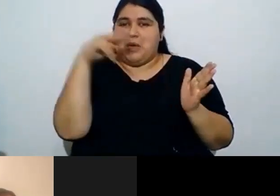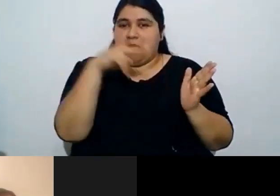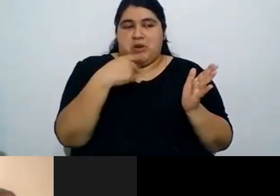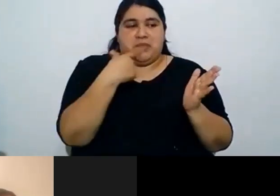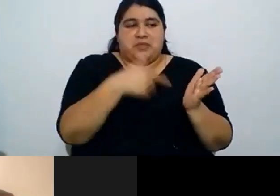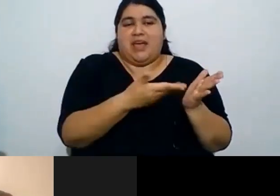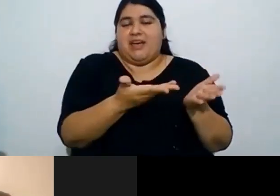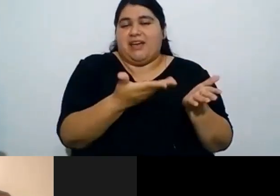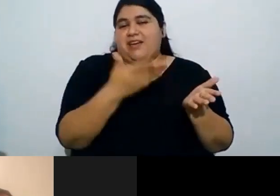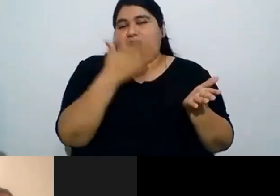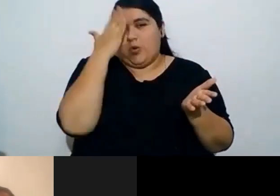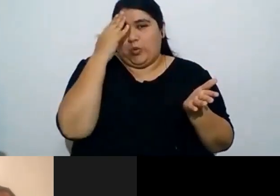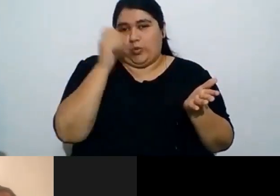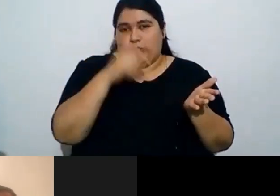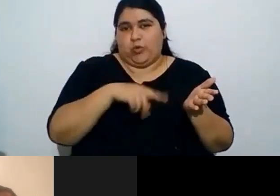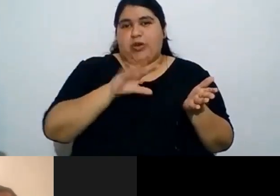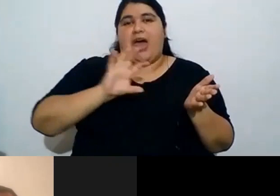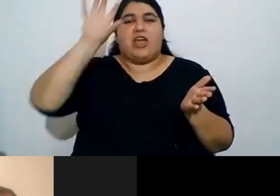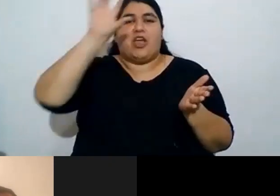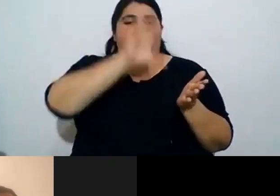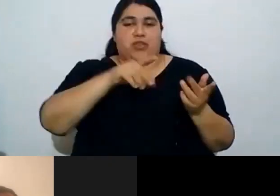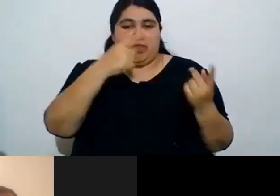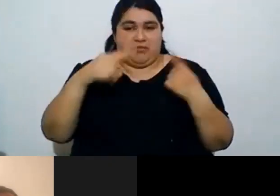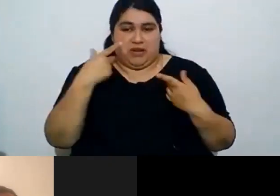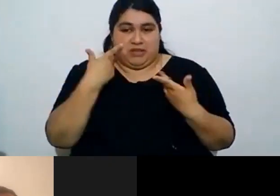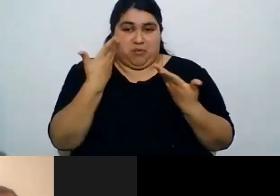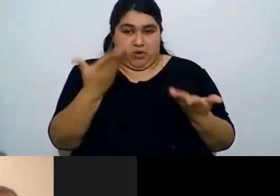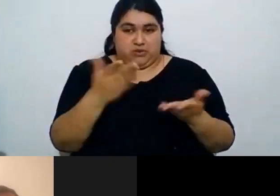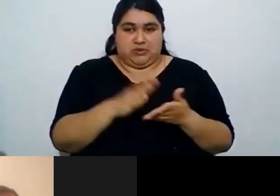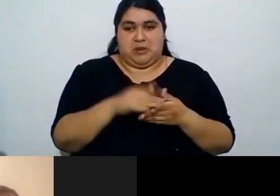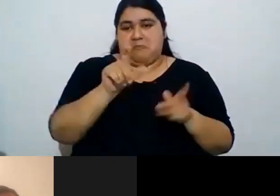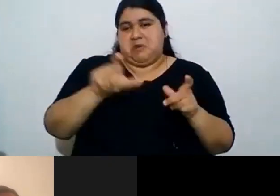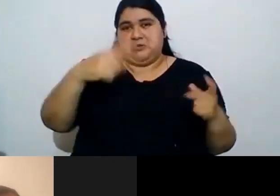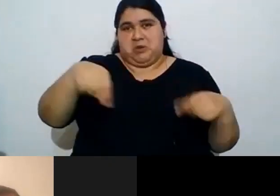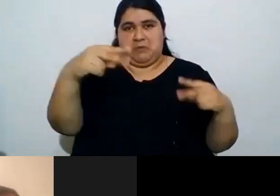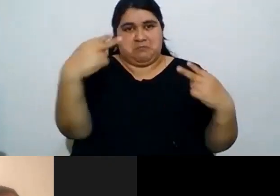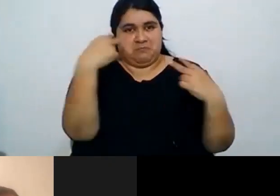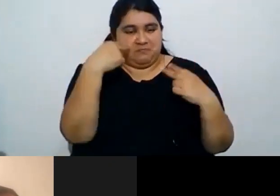en las distintas regiones en las que me escuchan en Latinoamérica.